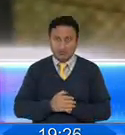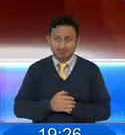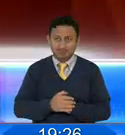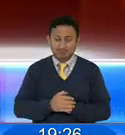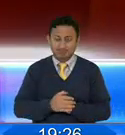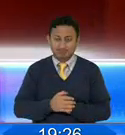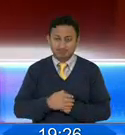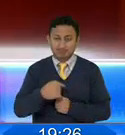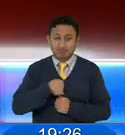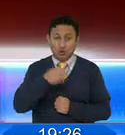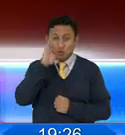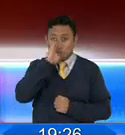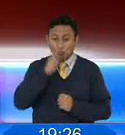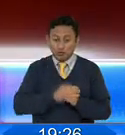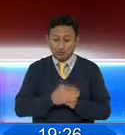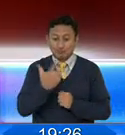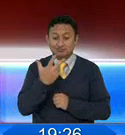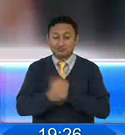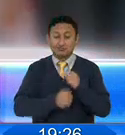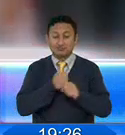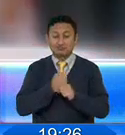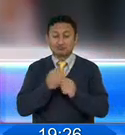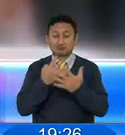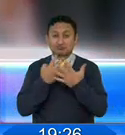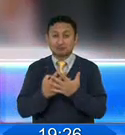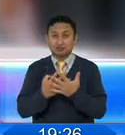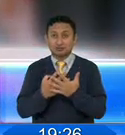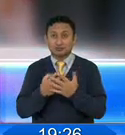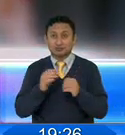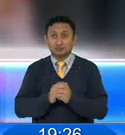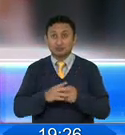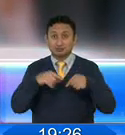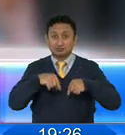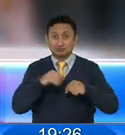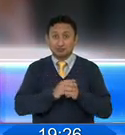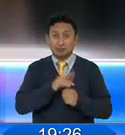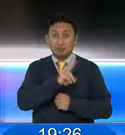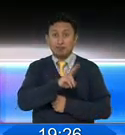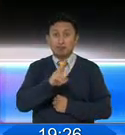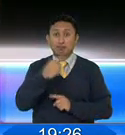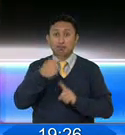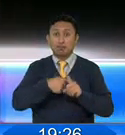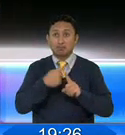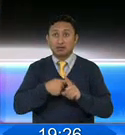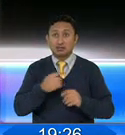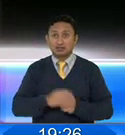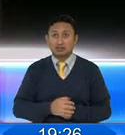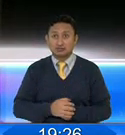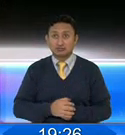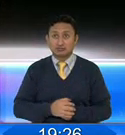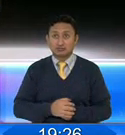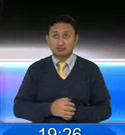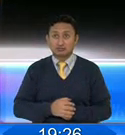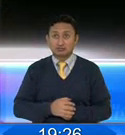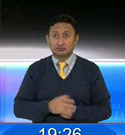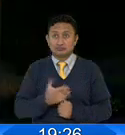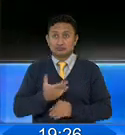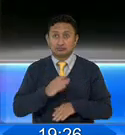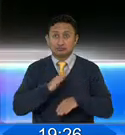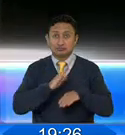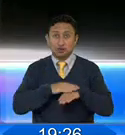fue sentenciado a tres años de prisión pero ya ha cumplido con 22 meses pues por